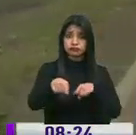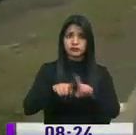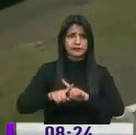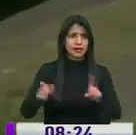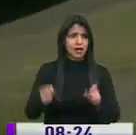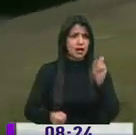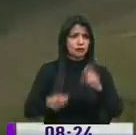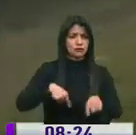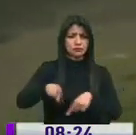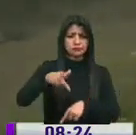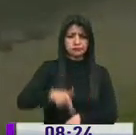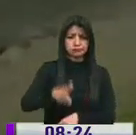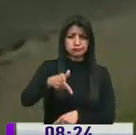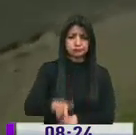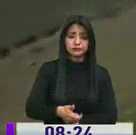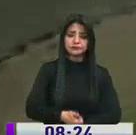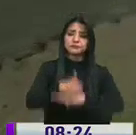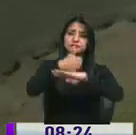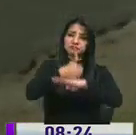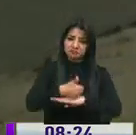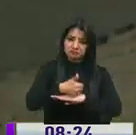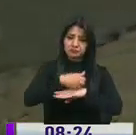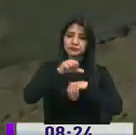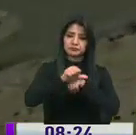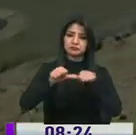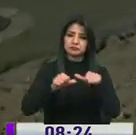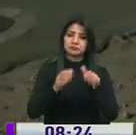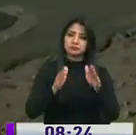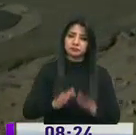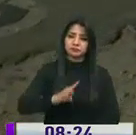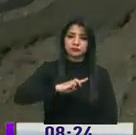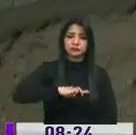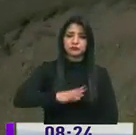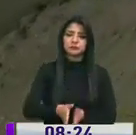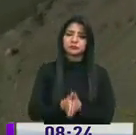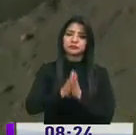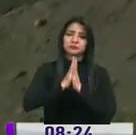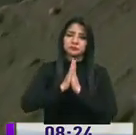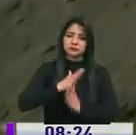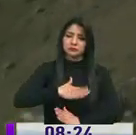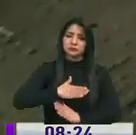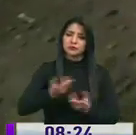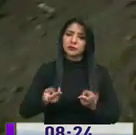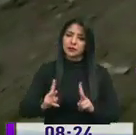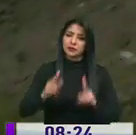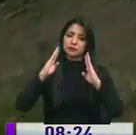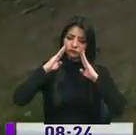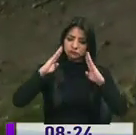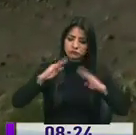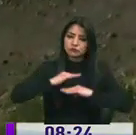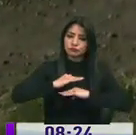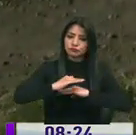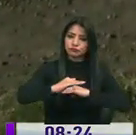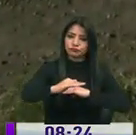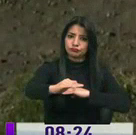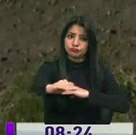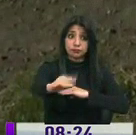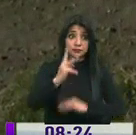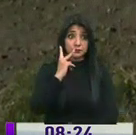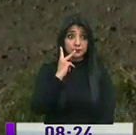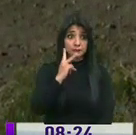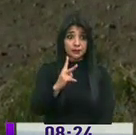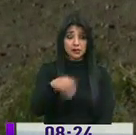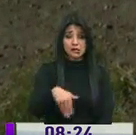las autoridades, a las administraciones zonales, les solicitamos de la manera más comedida, también pongan atención a esta zona. Miren, ahí pueden ver